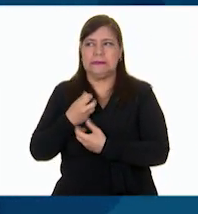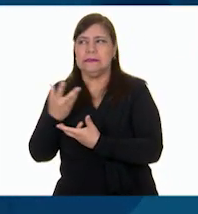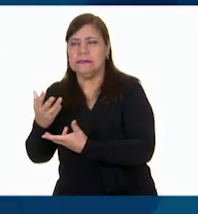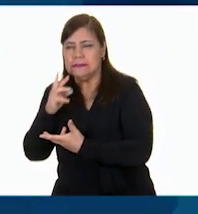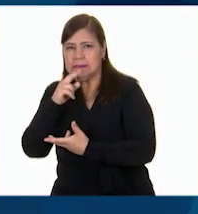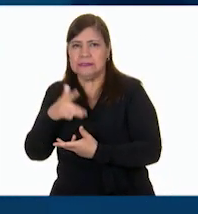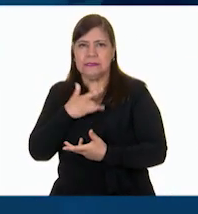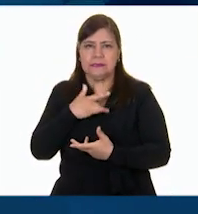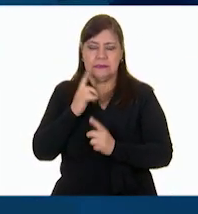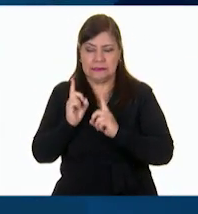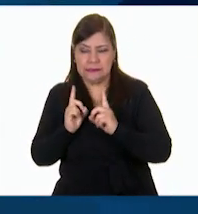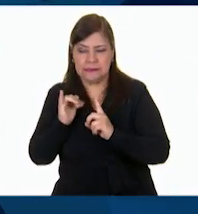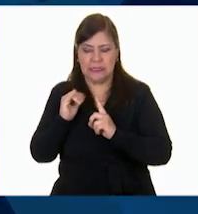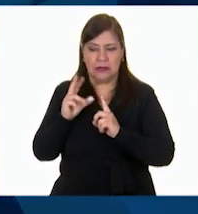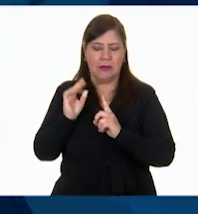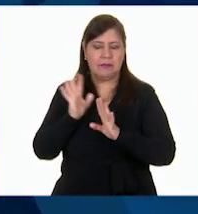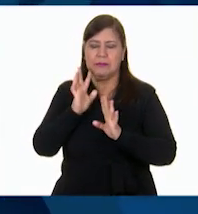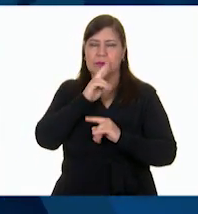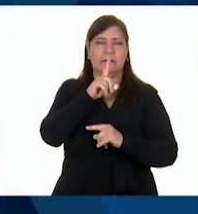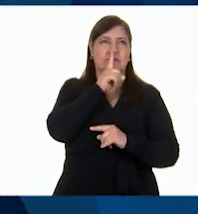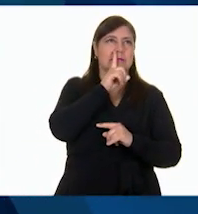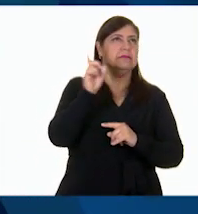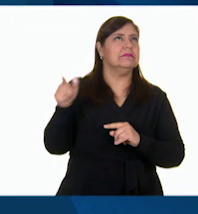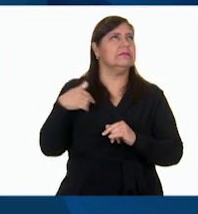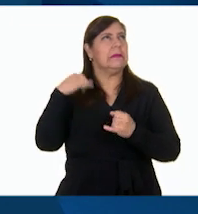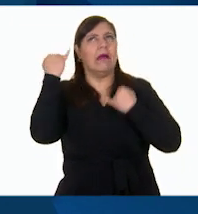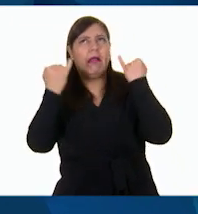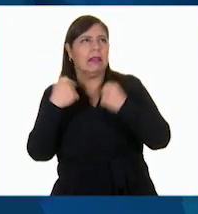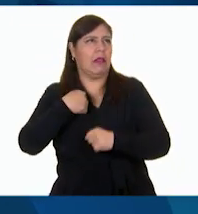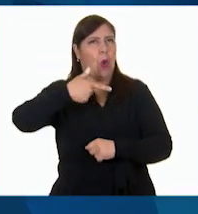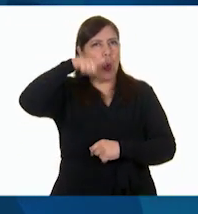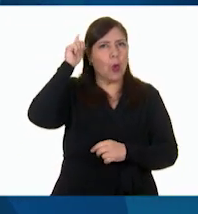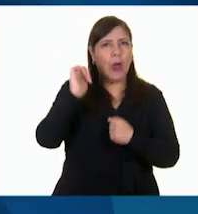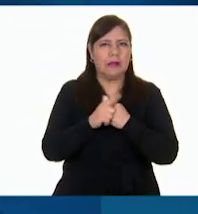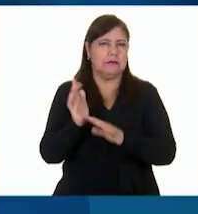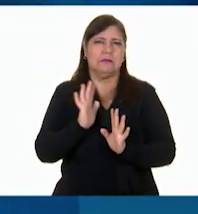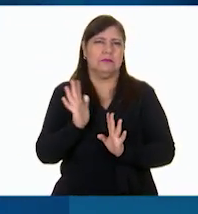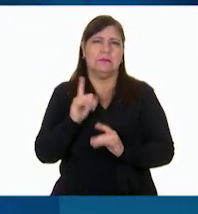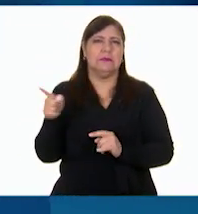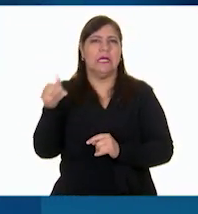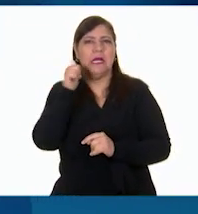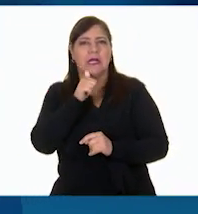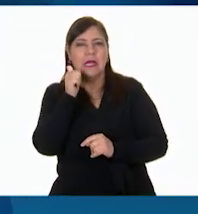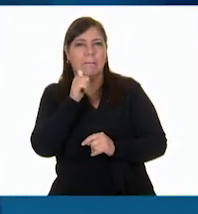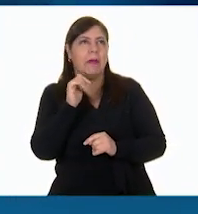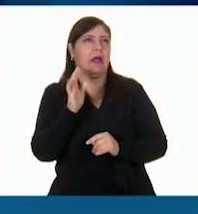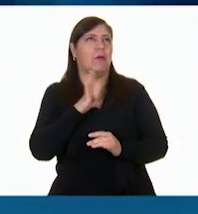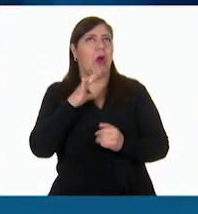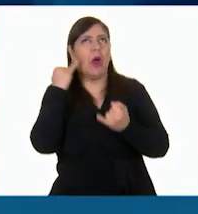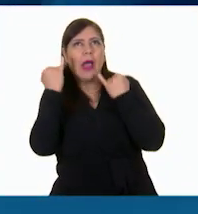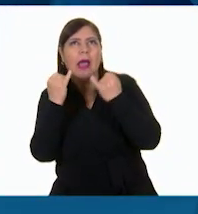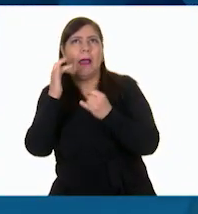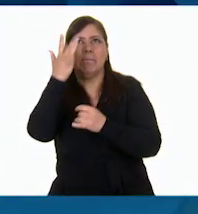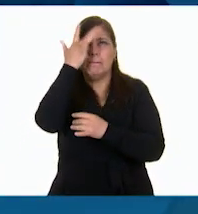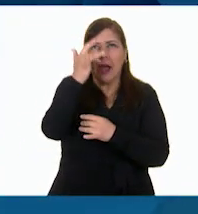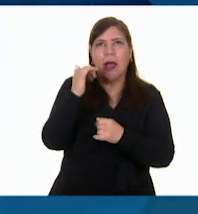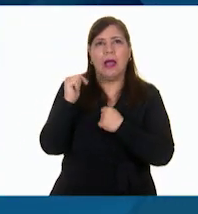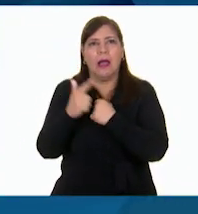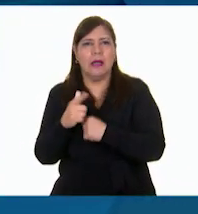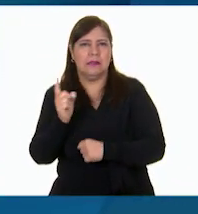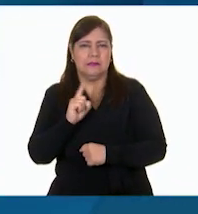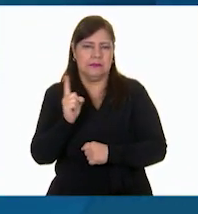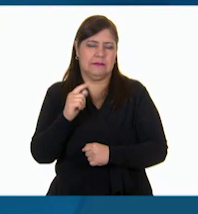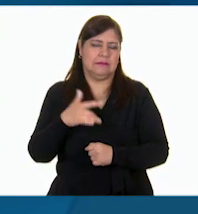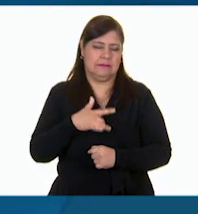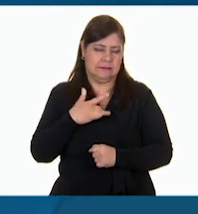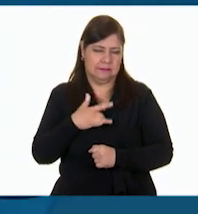Luego recapacitó. ¿Quién sabe los comentarios que haría? Era una persona supersticiosa, creía en la magia, con una